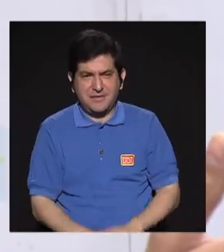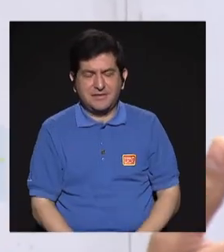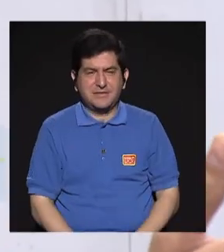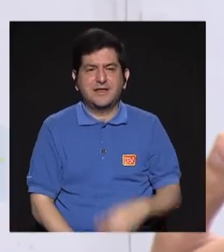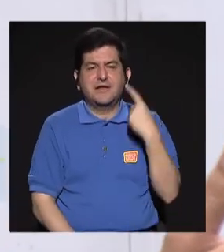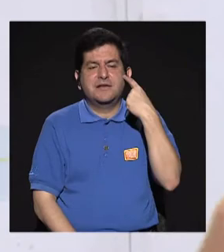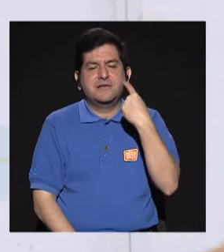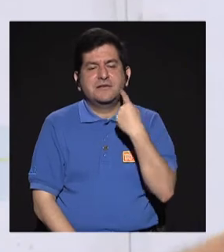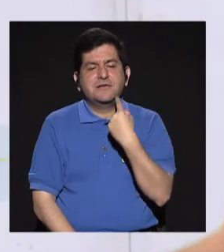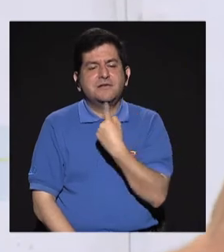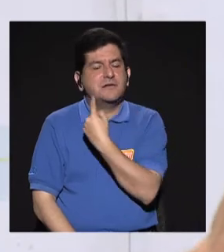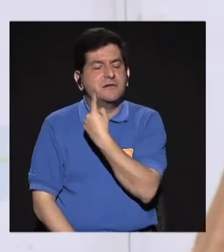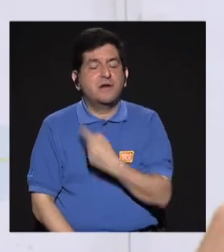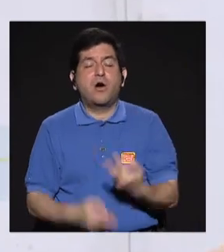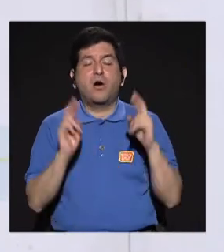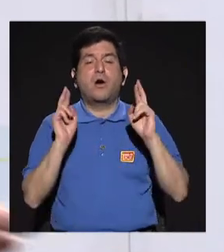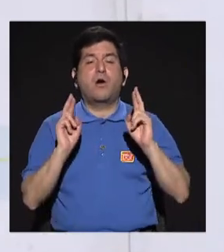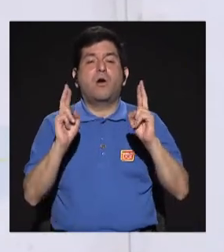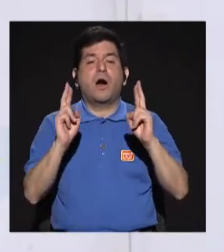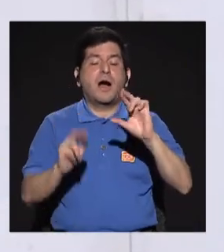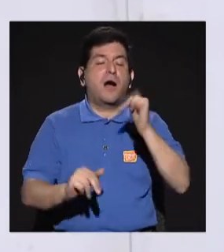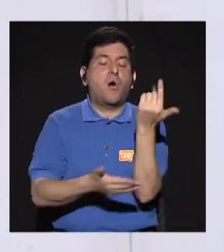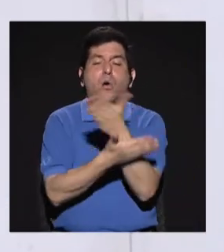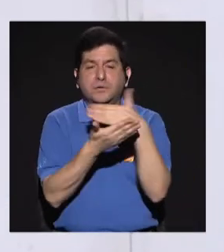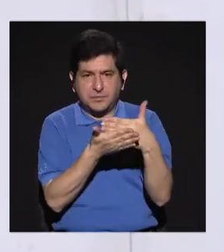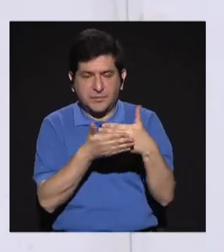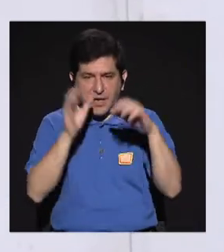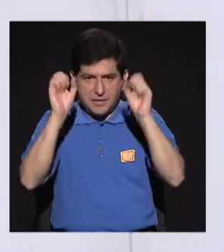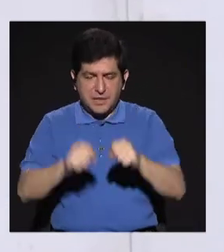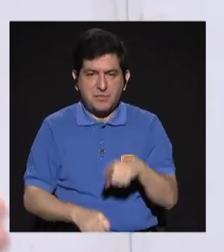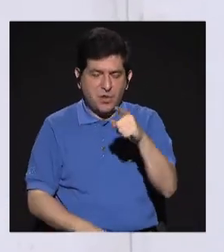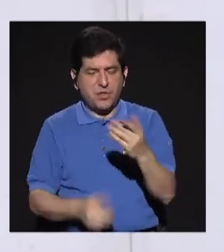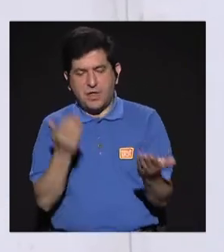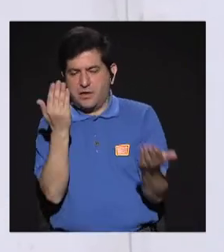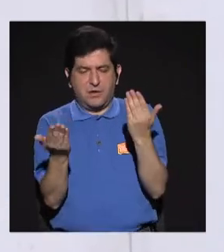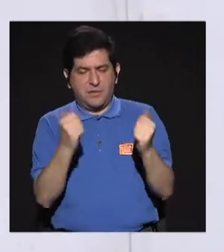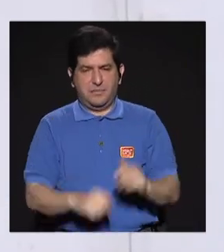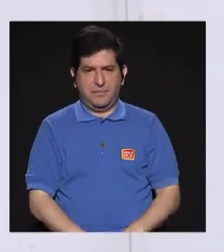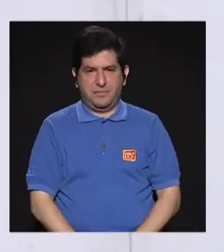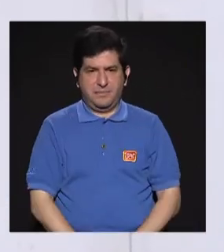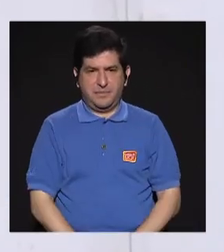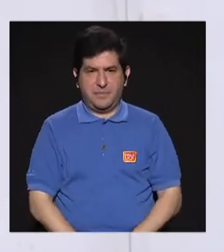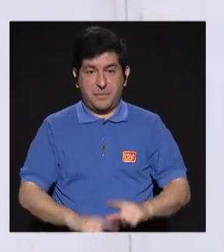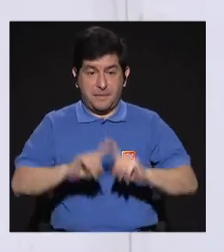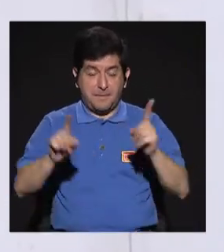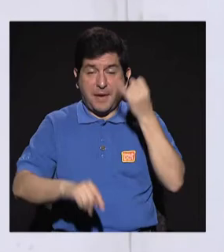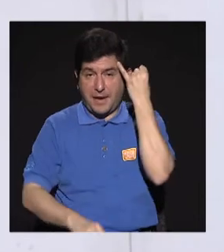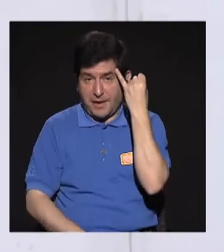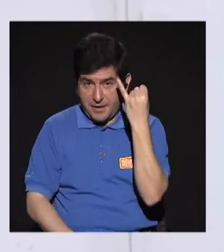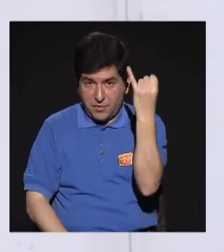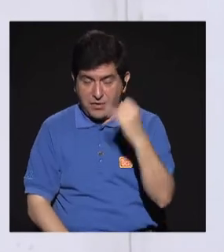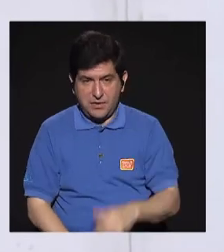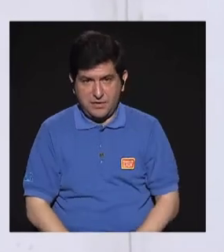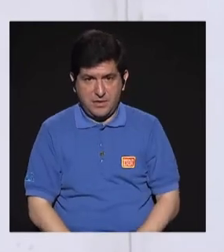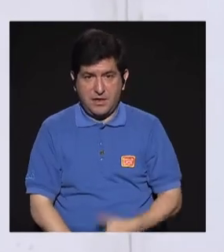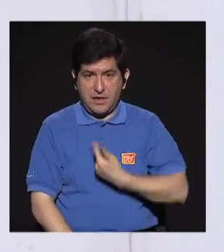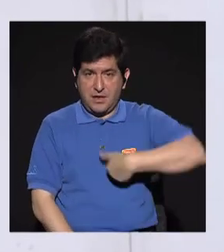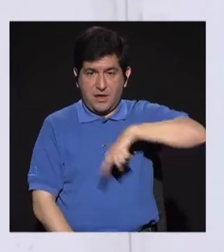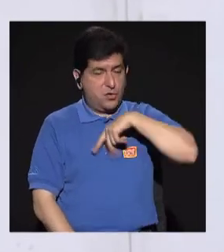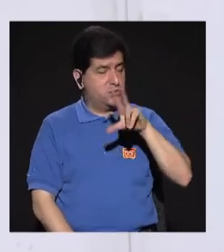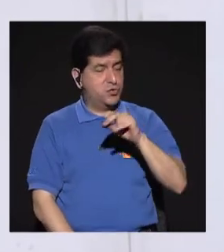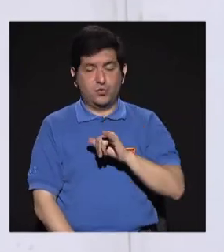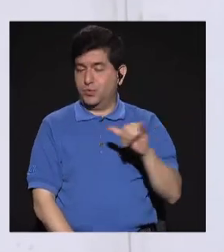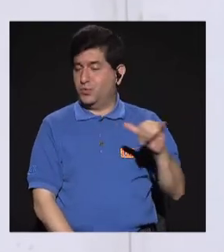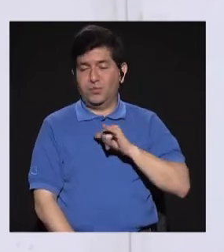del maxilar que ojalá tengamos la otra para poder hacer la comparación aunque partimos del hecho de que